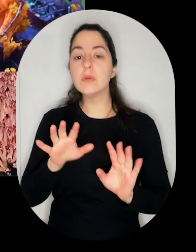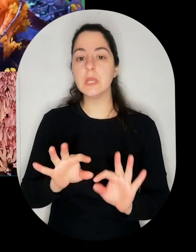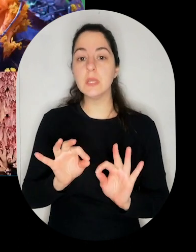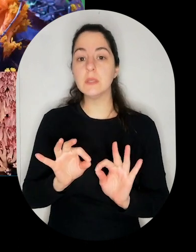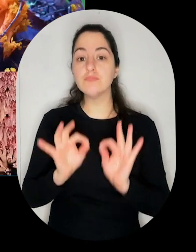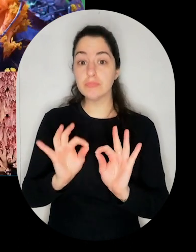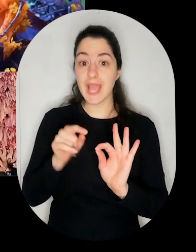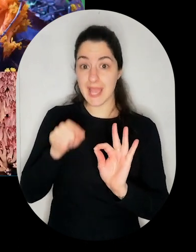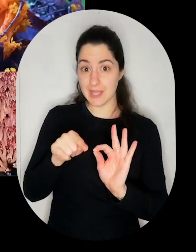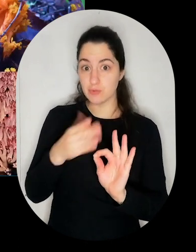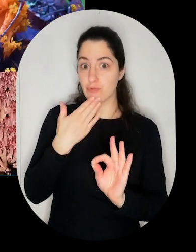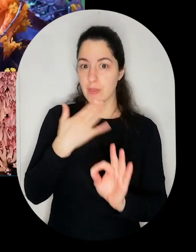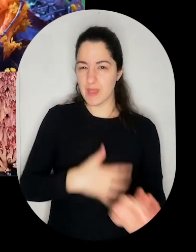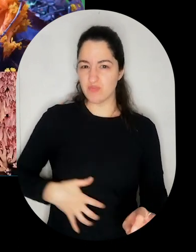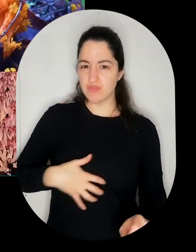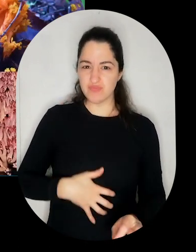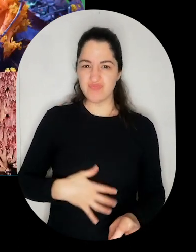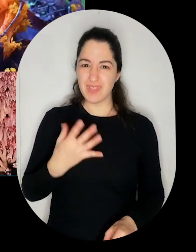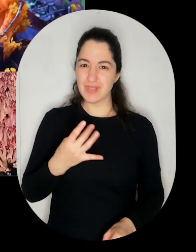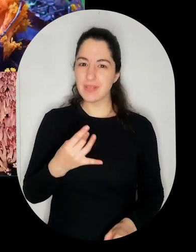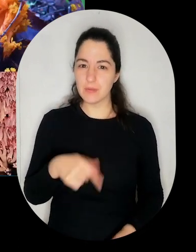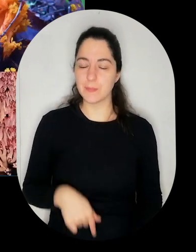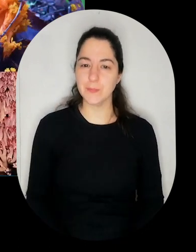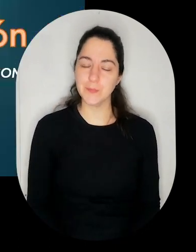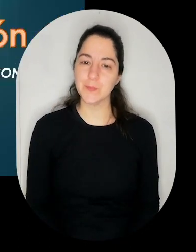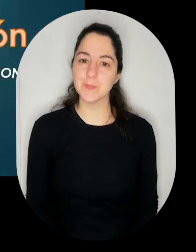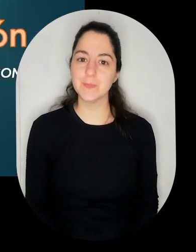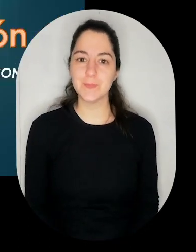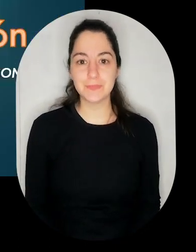frágiles, que se han descrito con cuadros gastrointestinales.